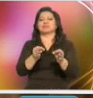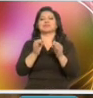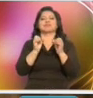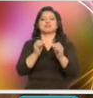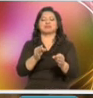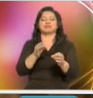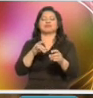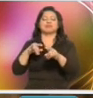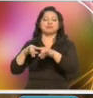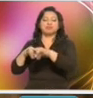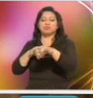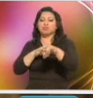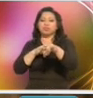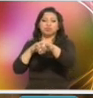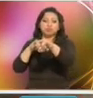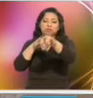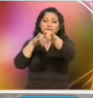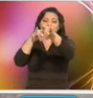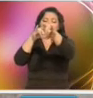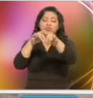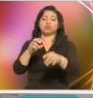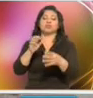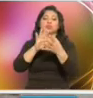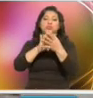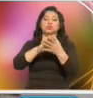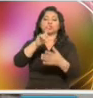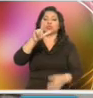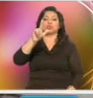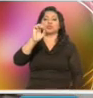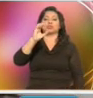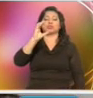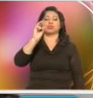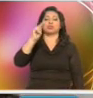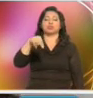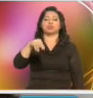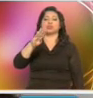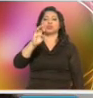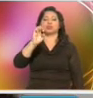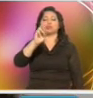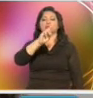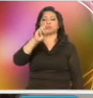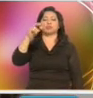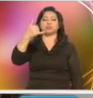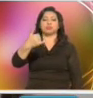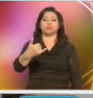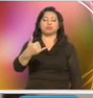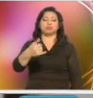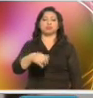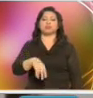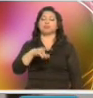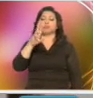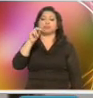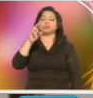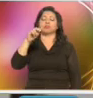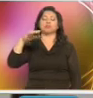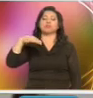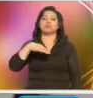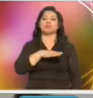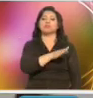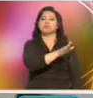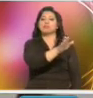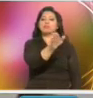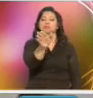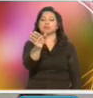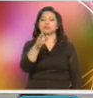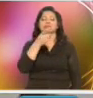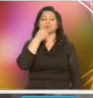Lo sacan en 2 coches, los llevan a Lecumberri, tocan la puerta para entrar y les dicen, no, denle la vuelta, entren por atrás. No hay puerta de